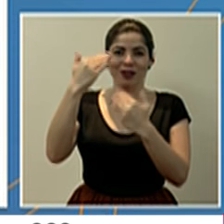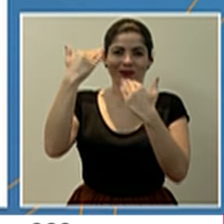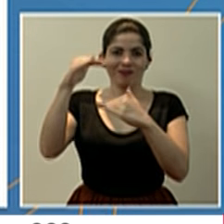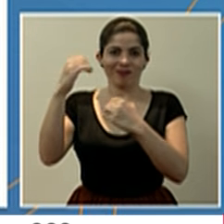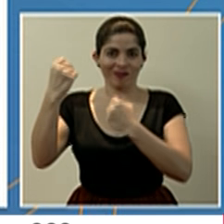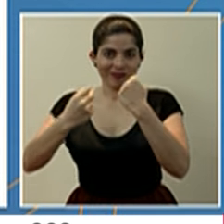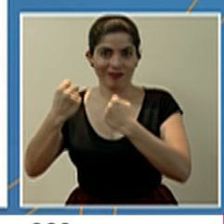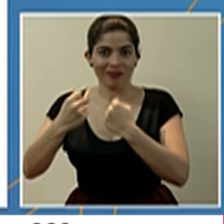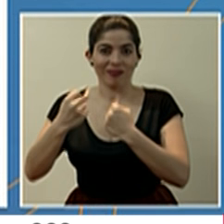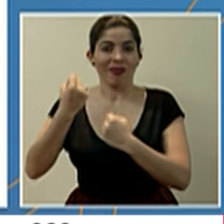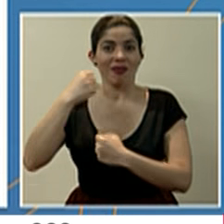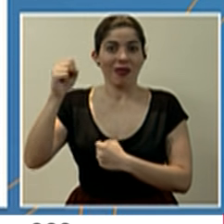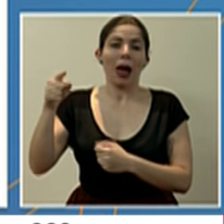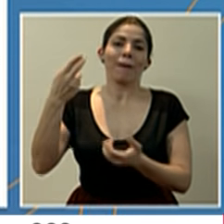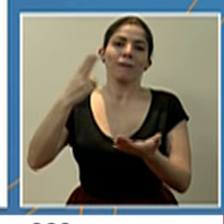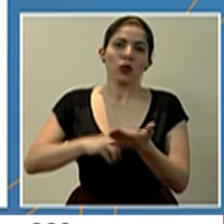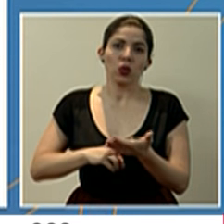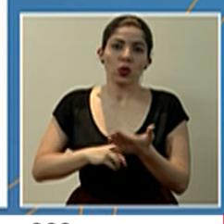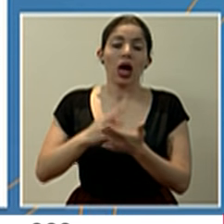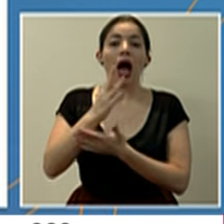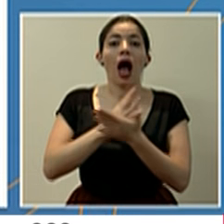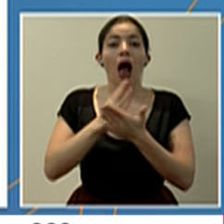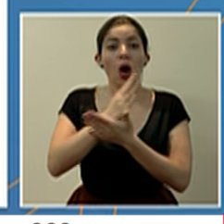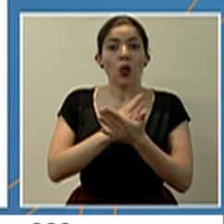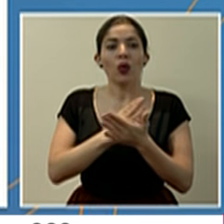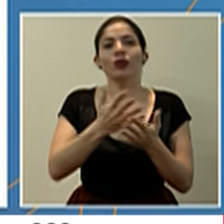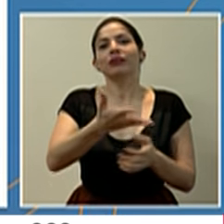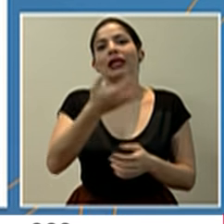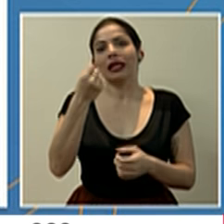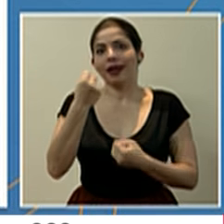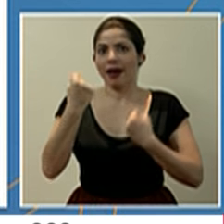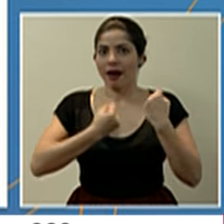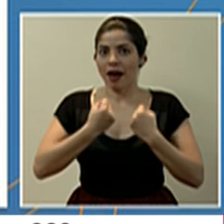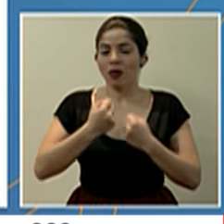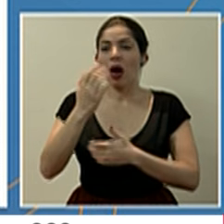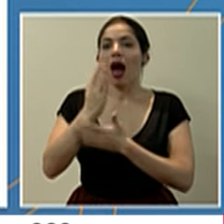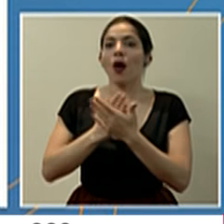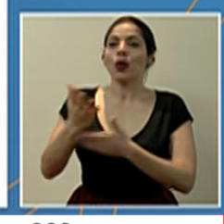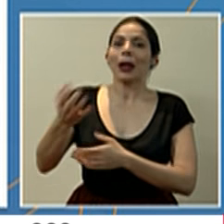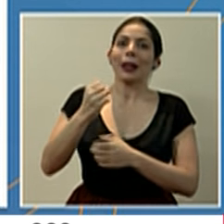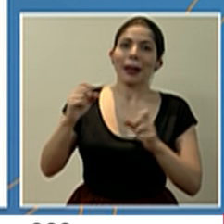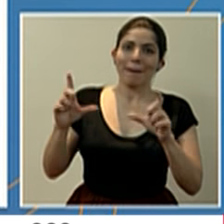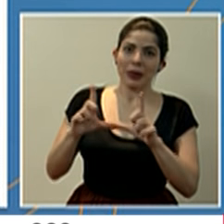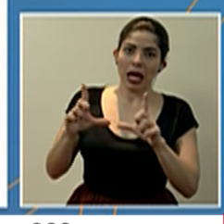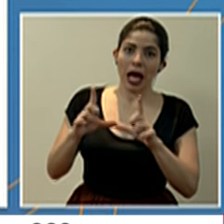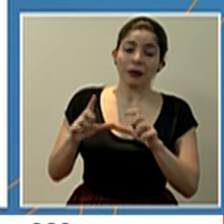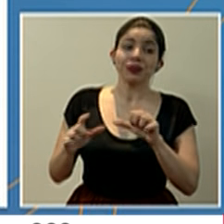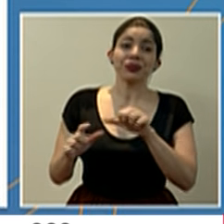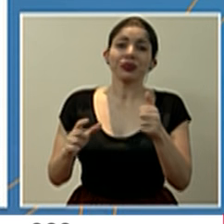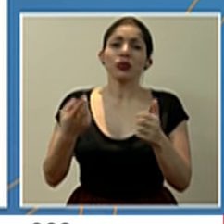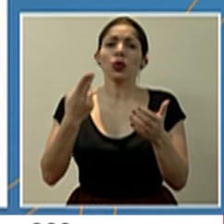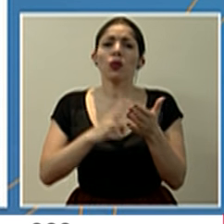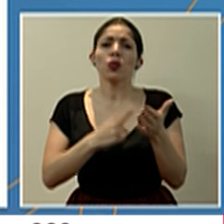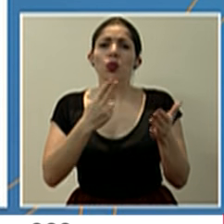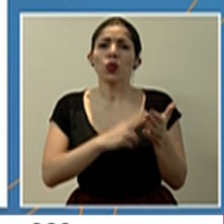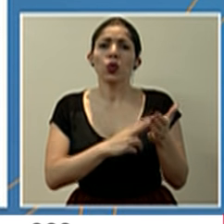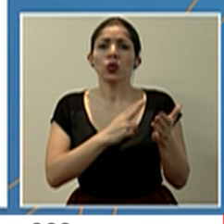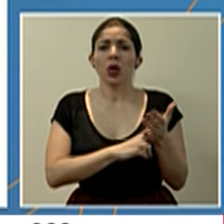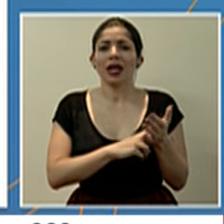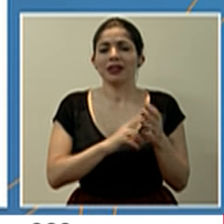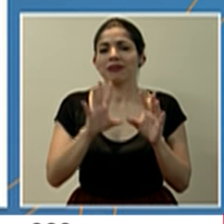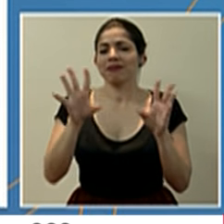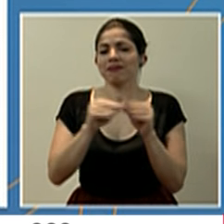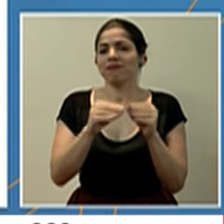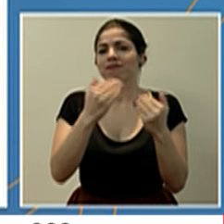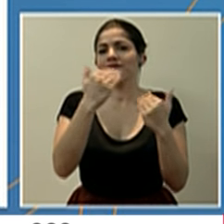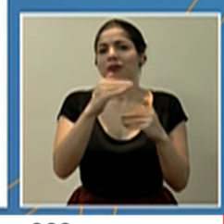restricción vehicular, algunos de estos decomisos de vehículos, algunos de estos decomisos de placas. Otras infracciones son que dentro de la misma